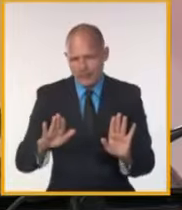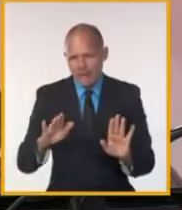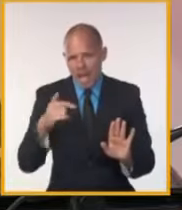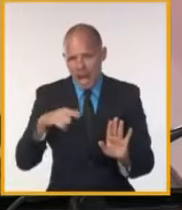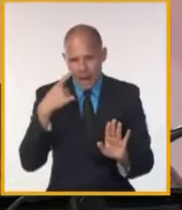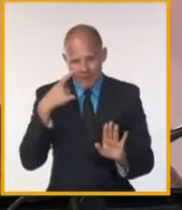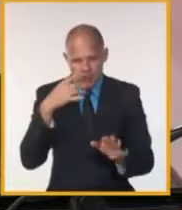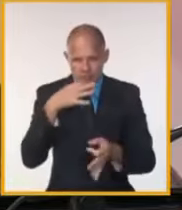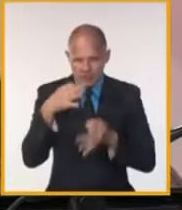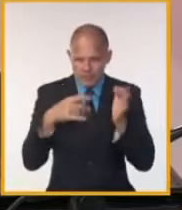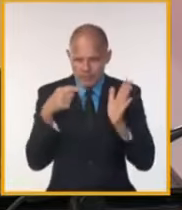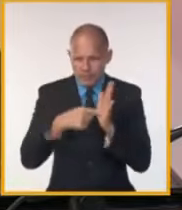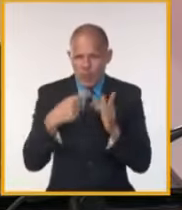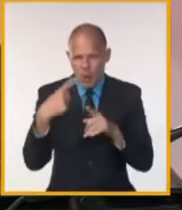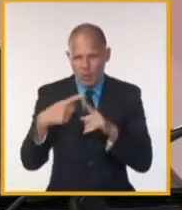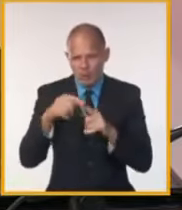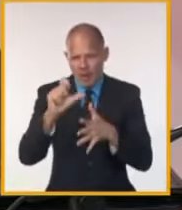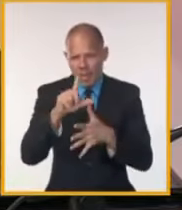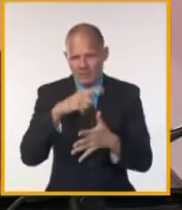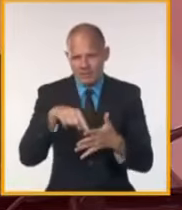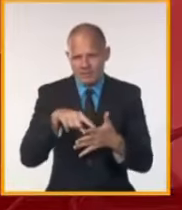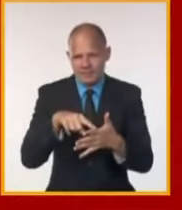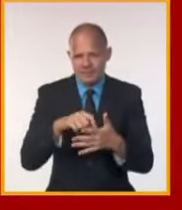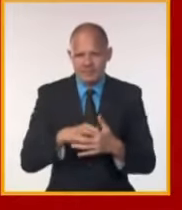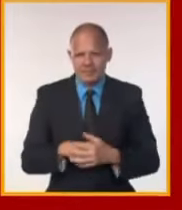minutos finales hablar un poco de América